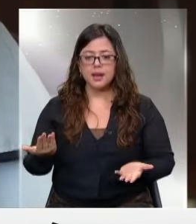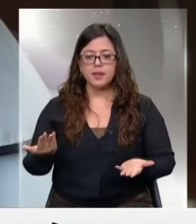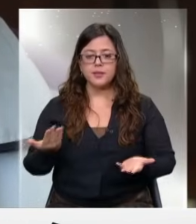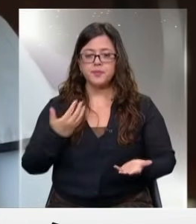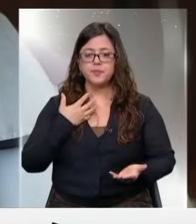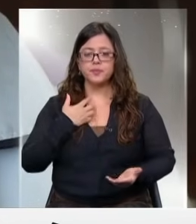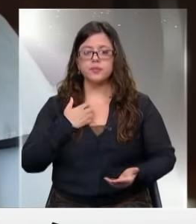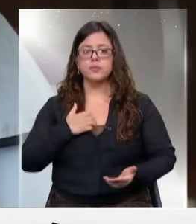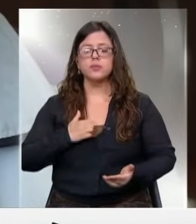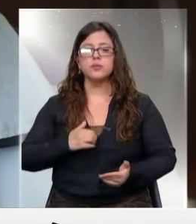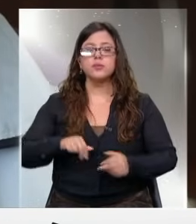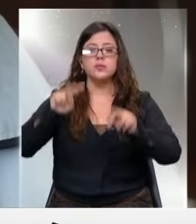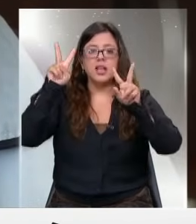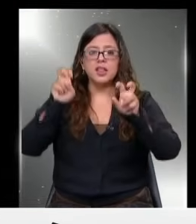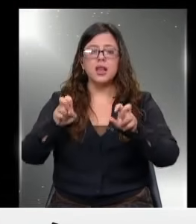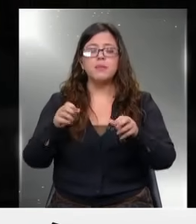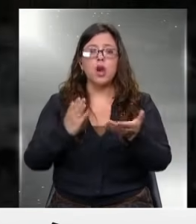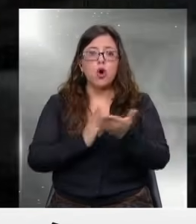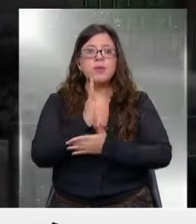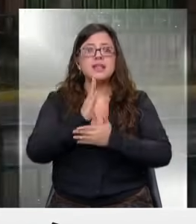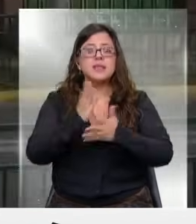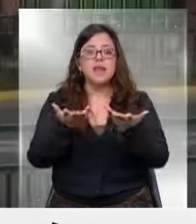Aquí nace el germen de la narcopolítica.